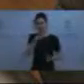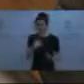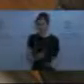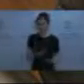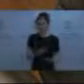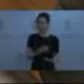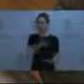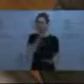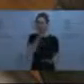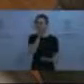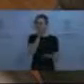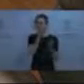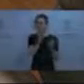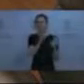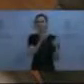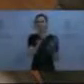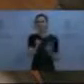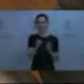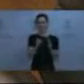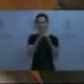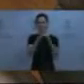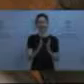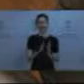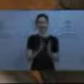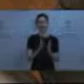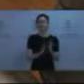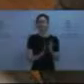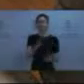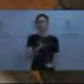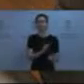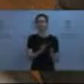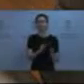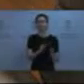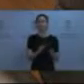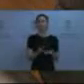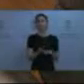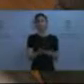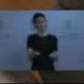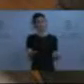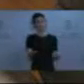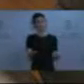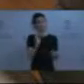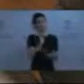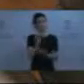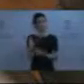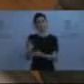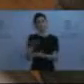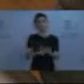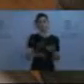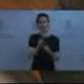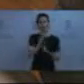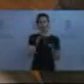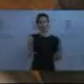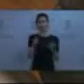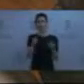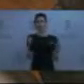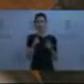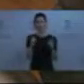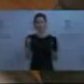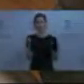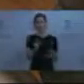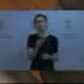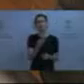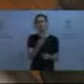estamos arreglando 80 viviendas. ¿Cuántas estamos poniendo a disposición de los inquilinos por año? Unas